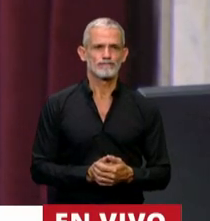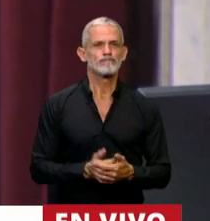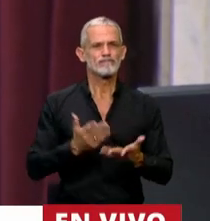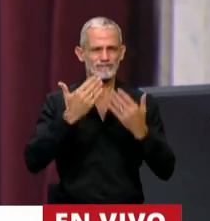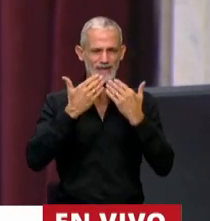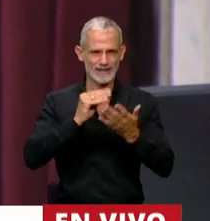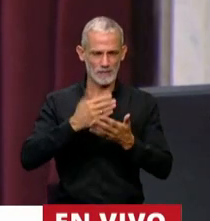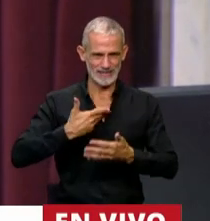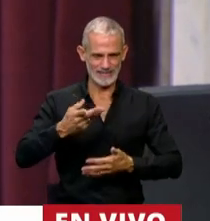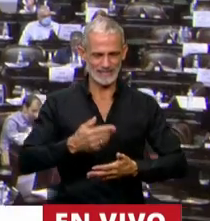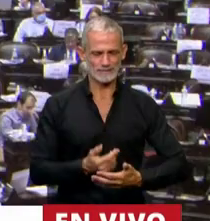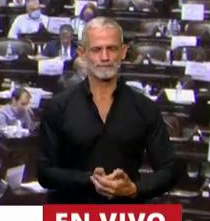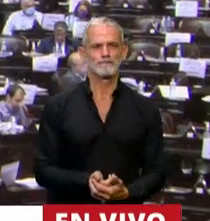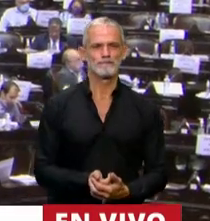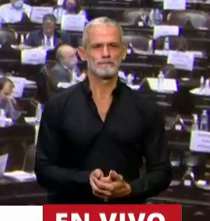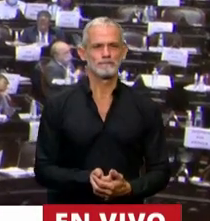Gracias, presidenta.